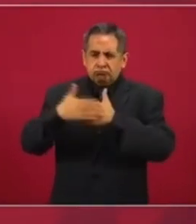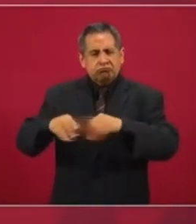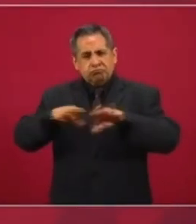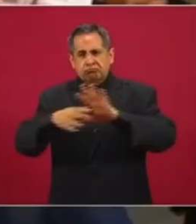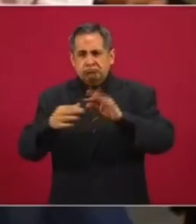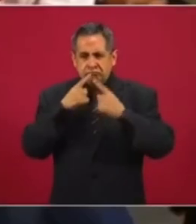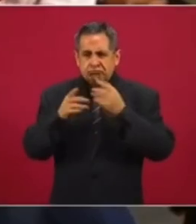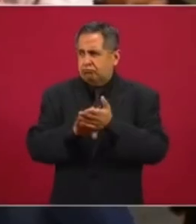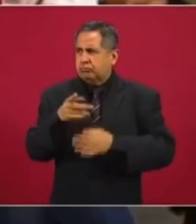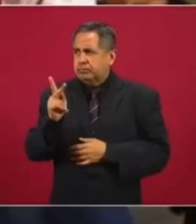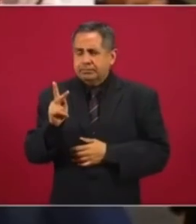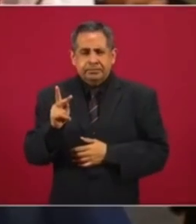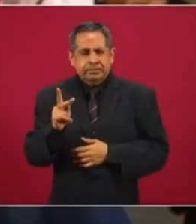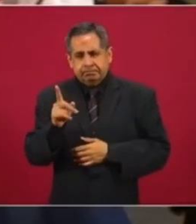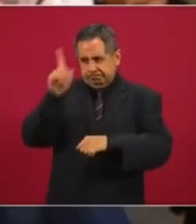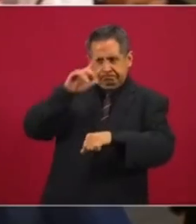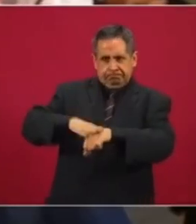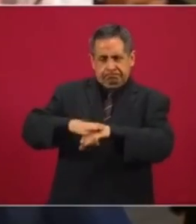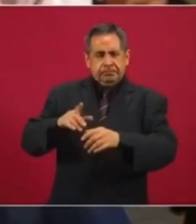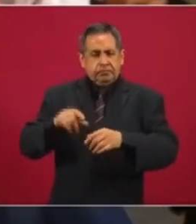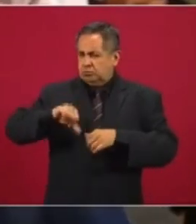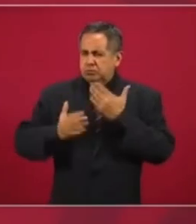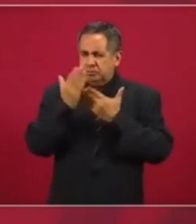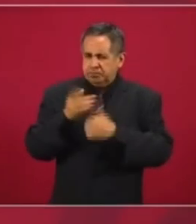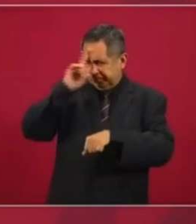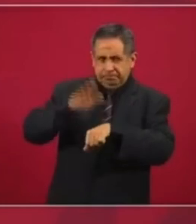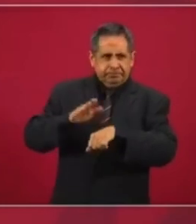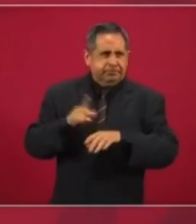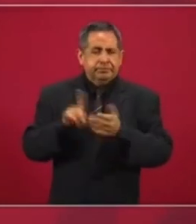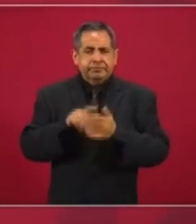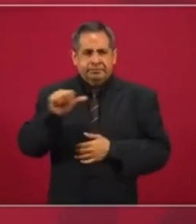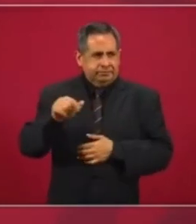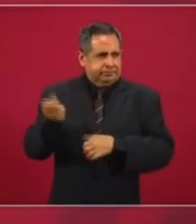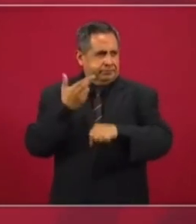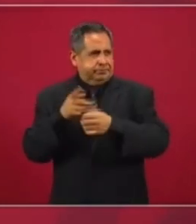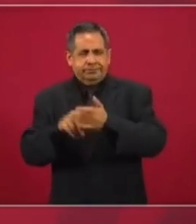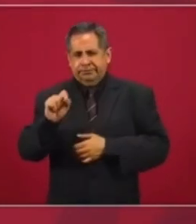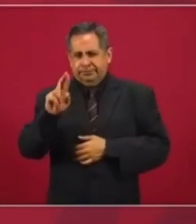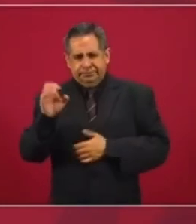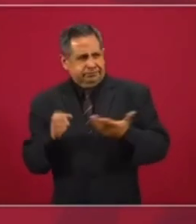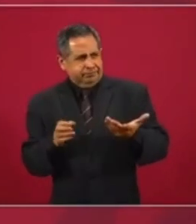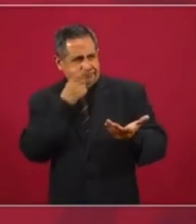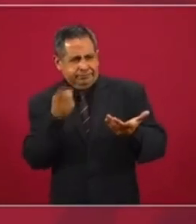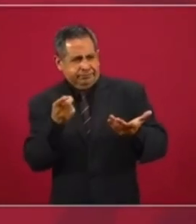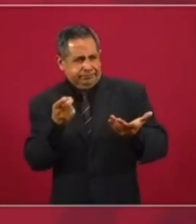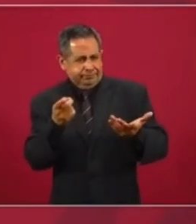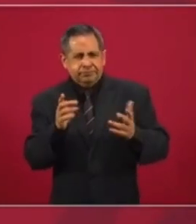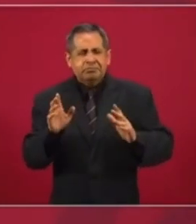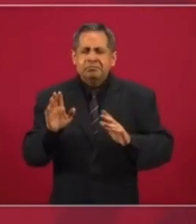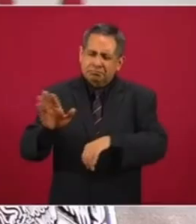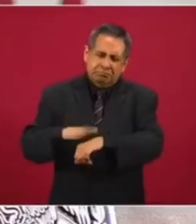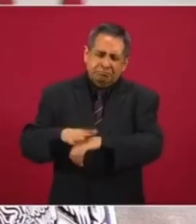boletín, pero la recomendación que hice hoy en la mañana al Secretario de Relaciones Exteriores es de que,